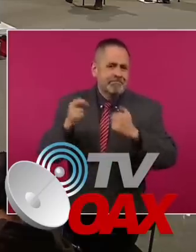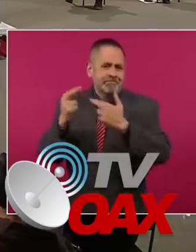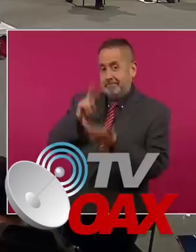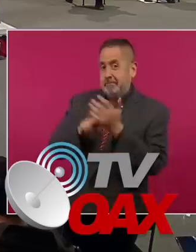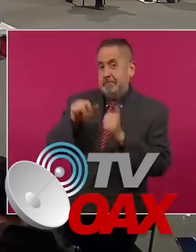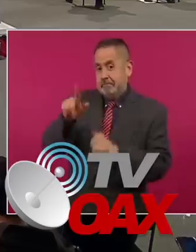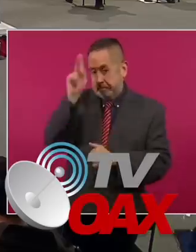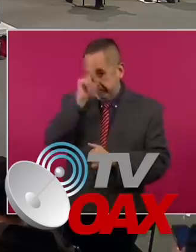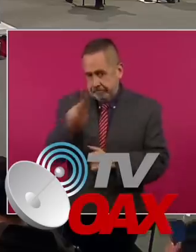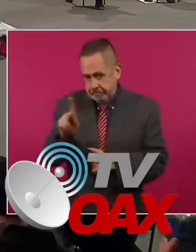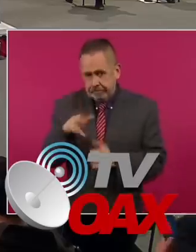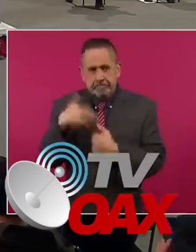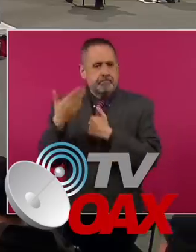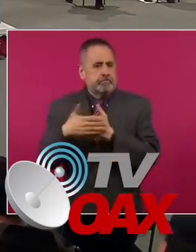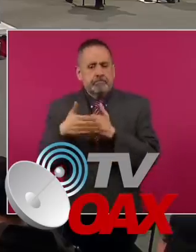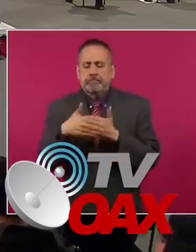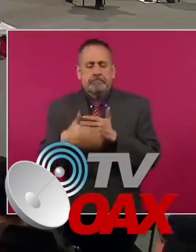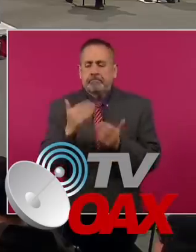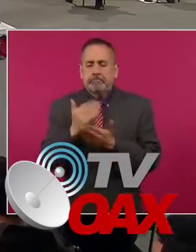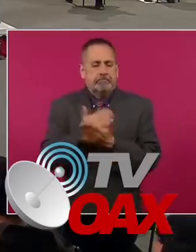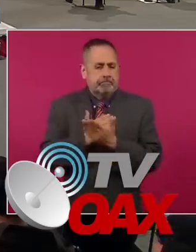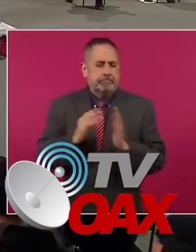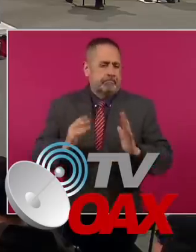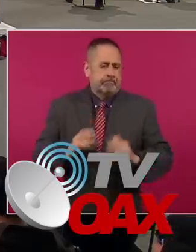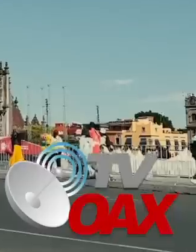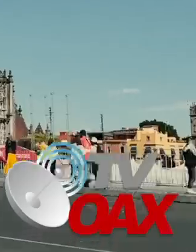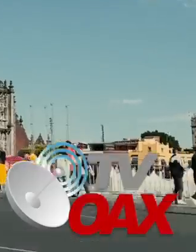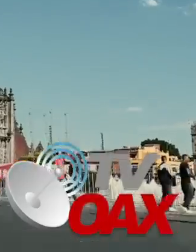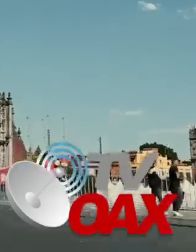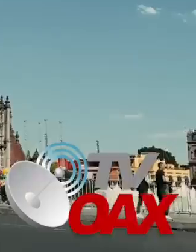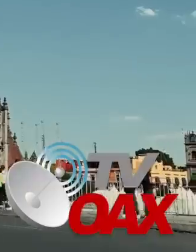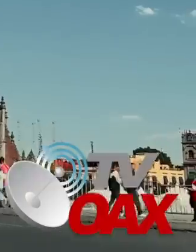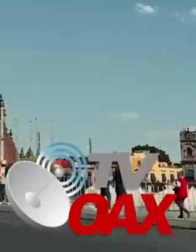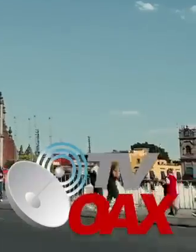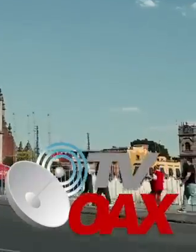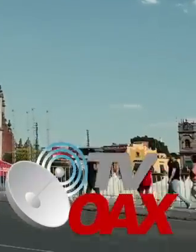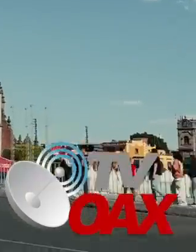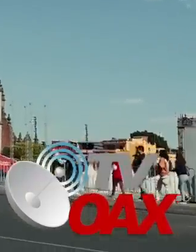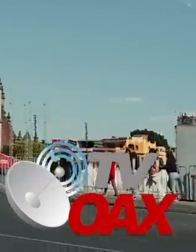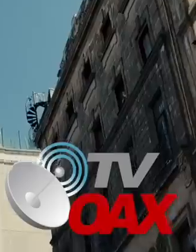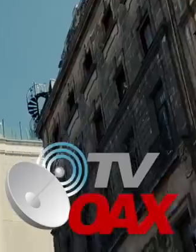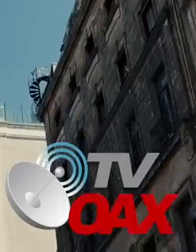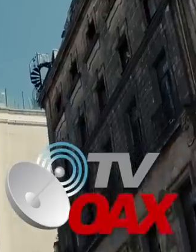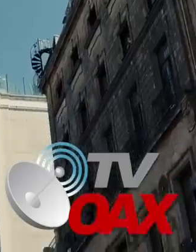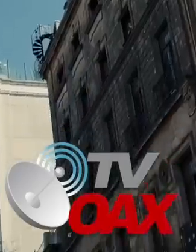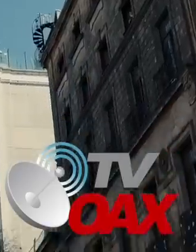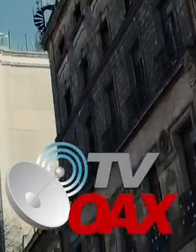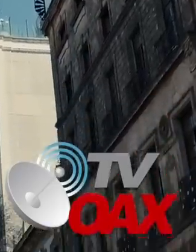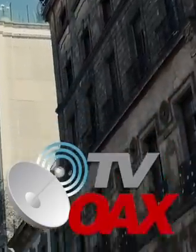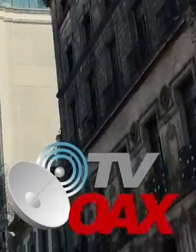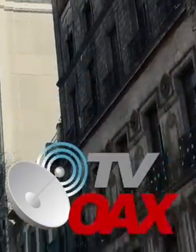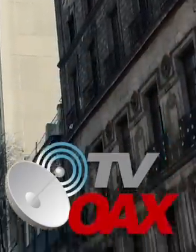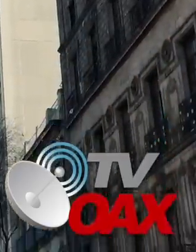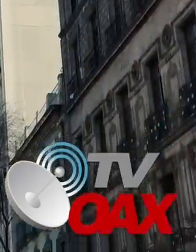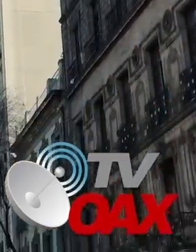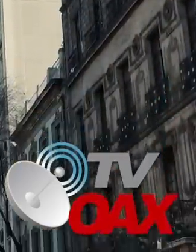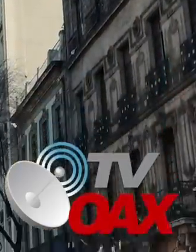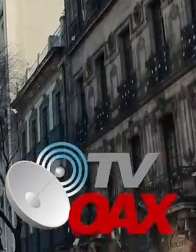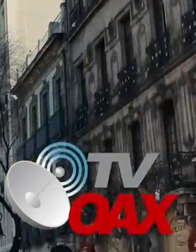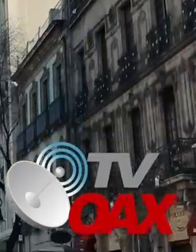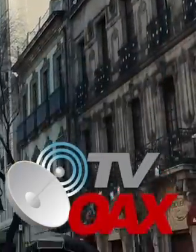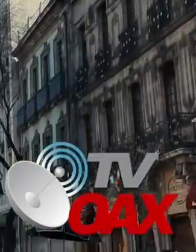cultural. En el marco de este proceso, por supuesto, hemos atendido la Catedral Metropolitana,